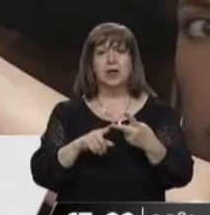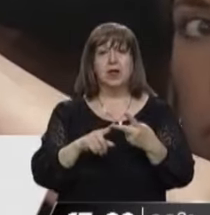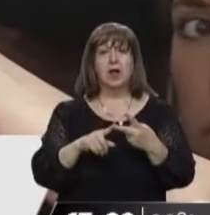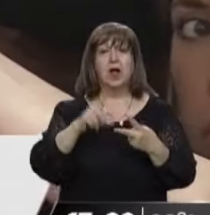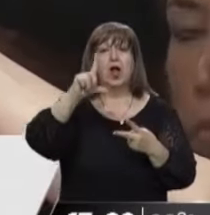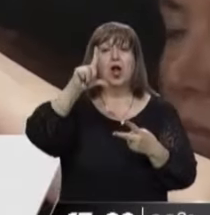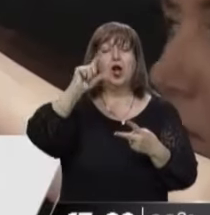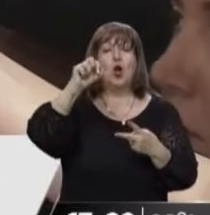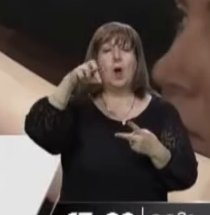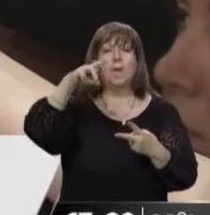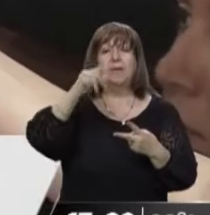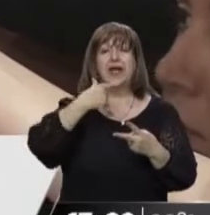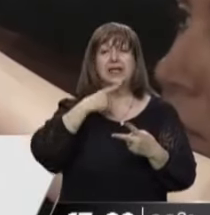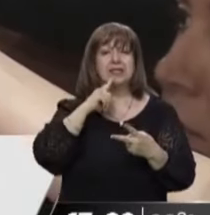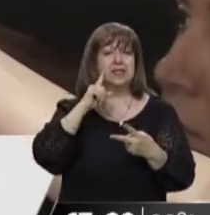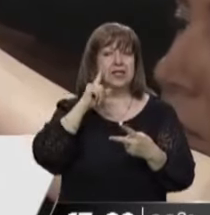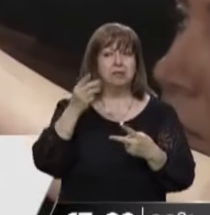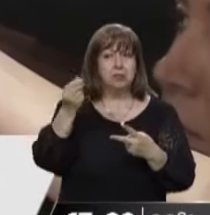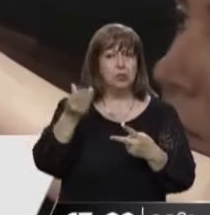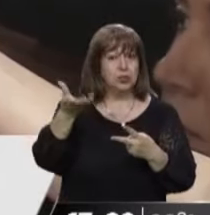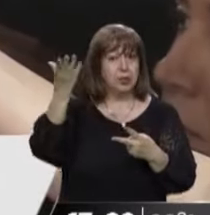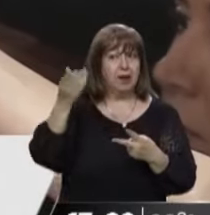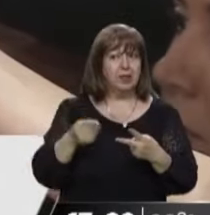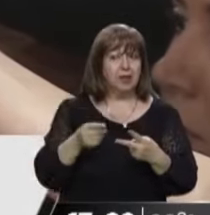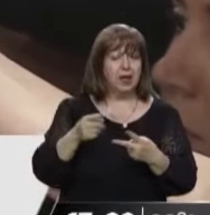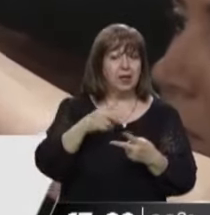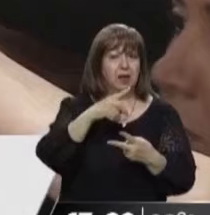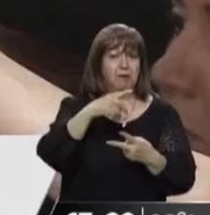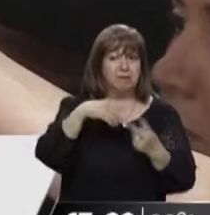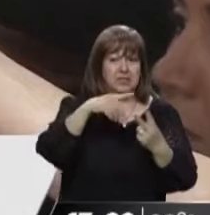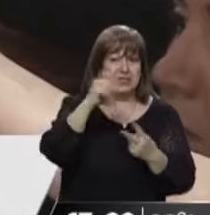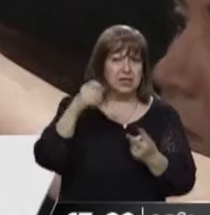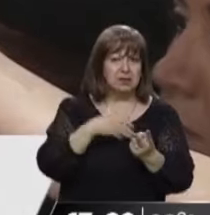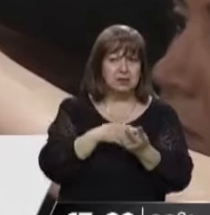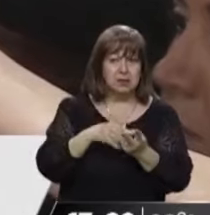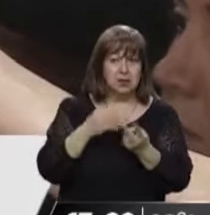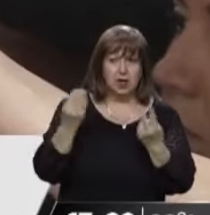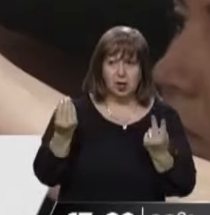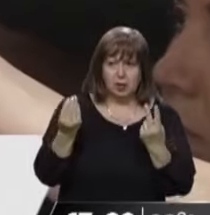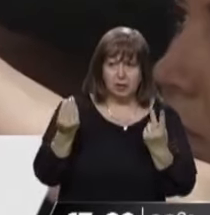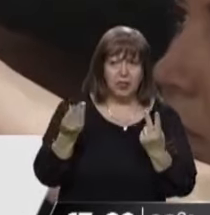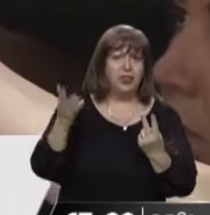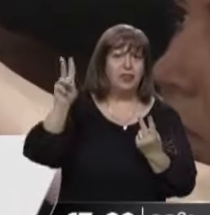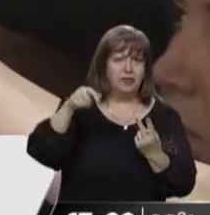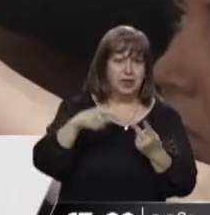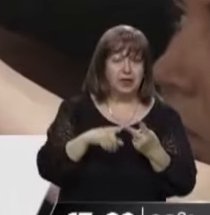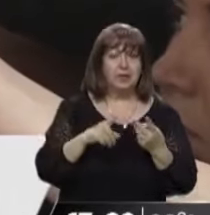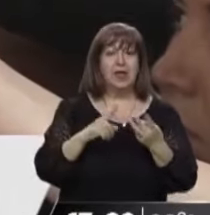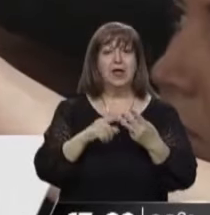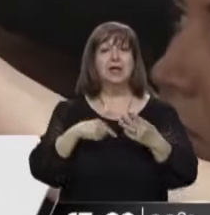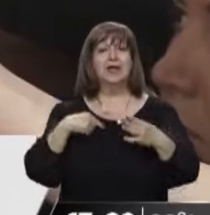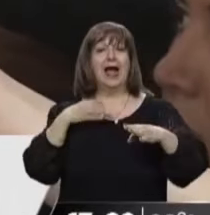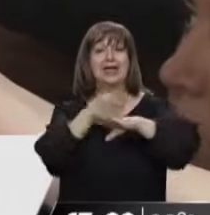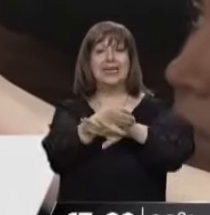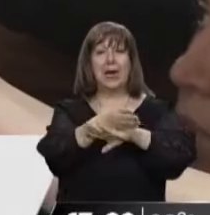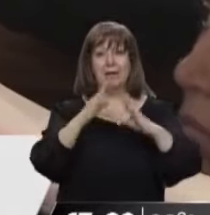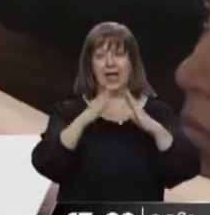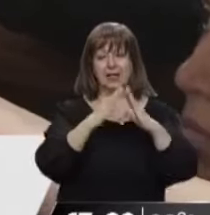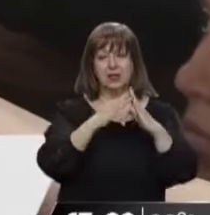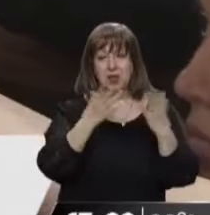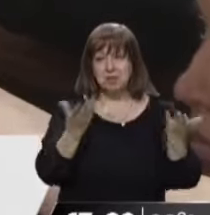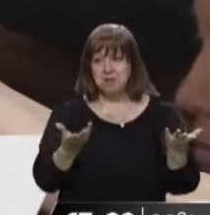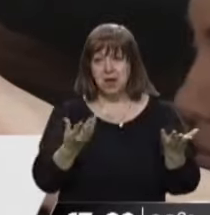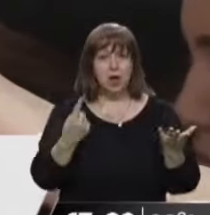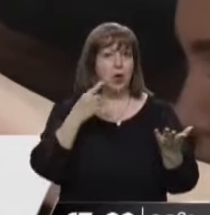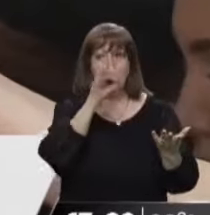Francisco Lopresti, de más de 100 millones de pesos, que me gustaría que esa causa también avanzara y que no está avanzando. Nos hicieron allanamientos. En ninguna